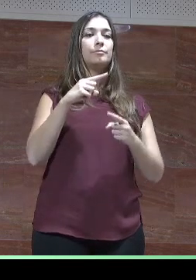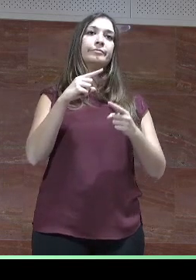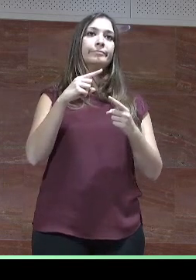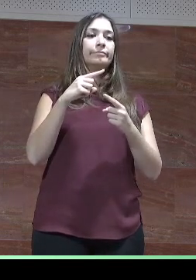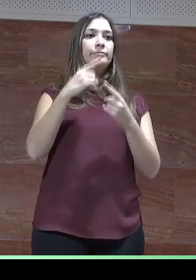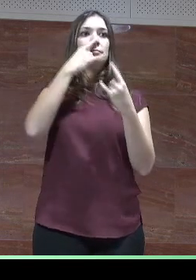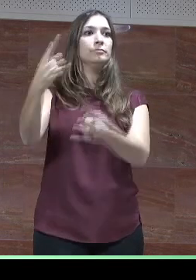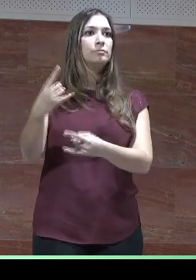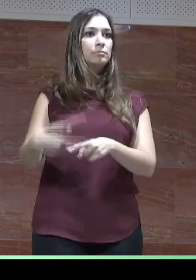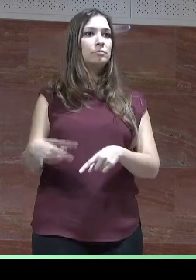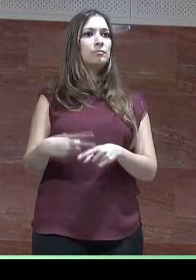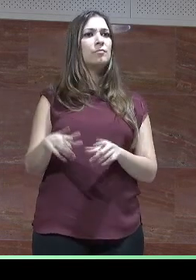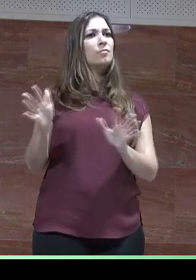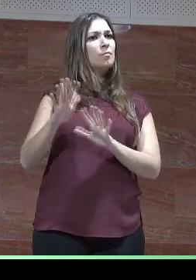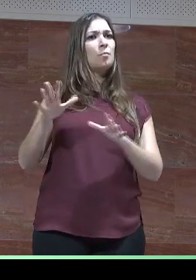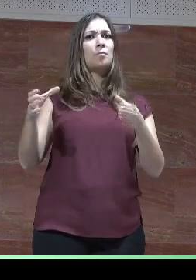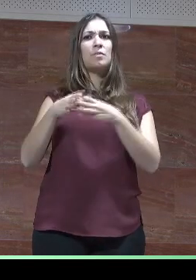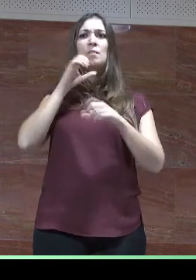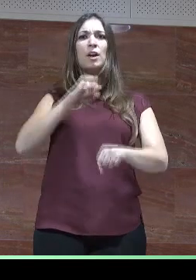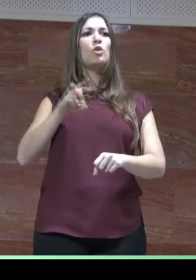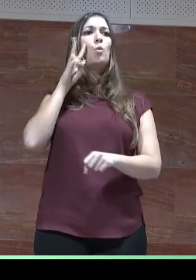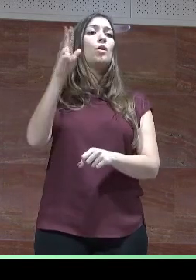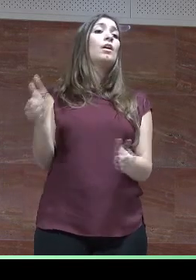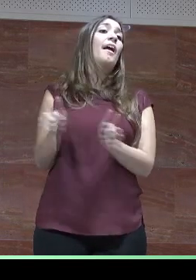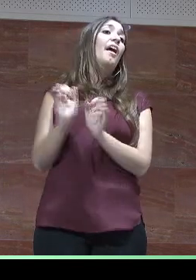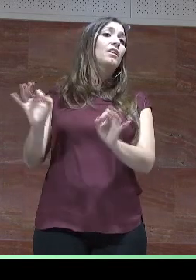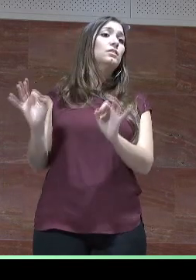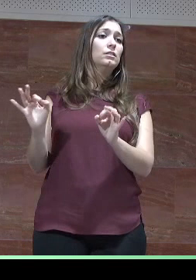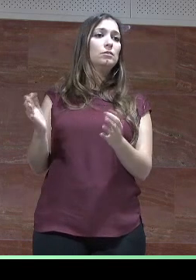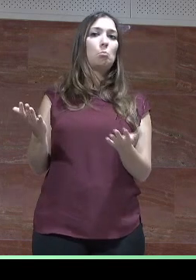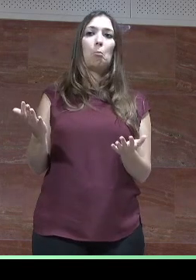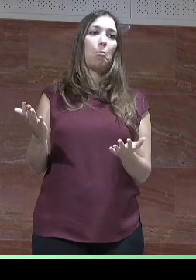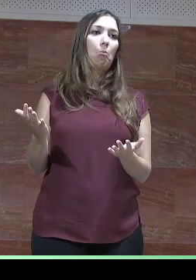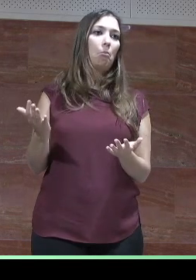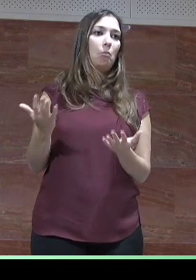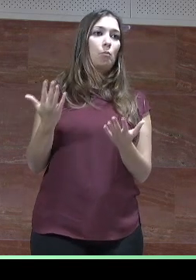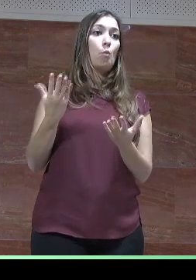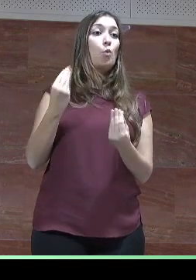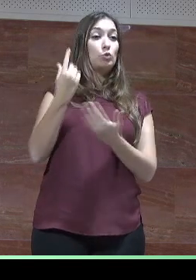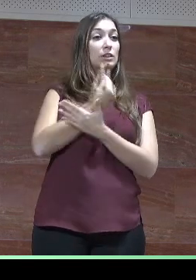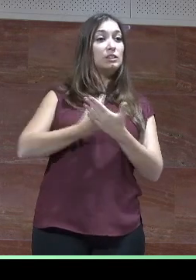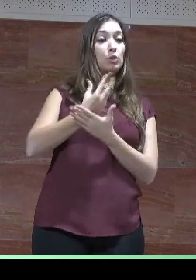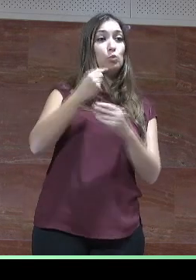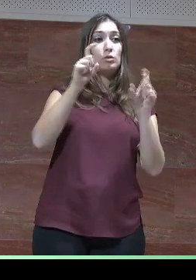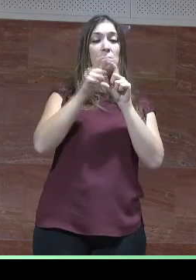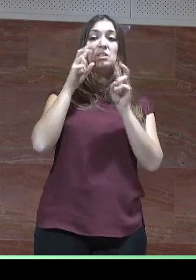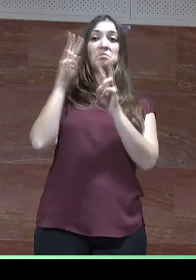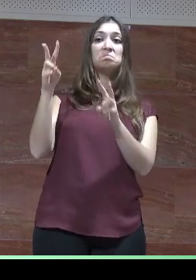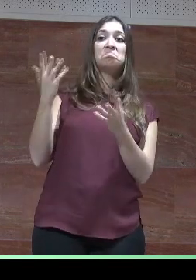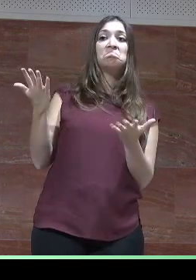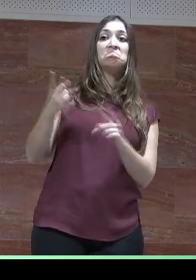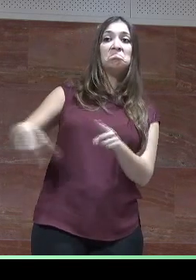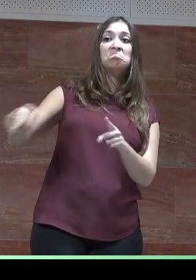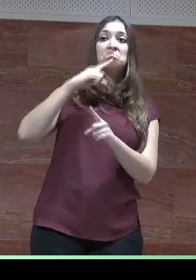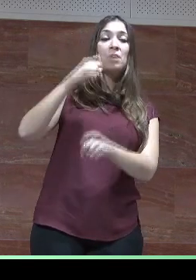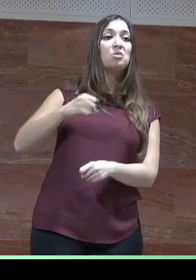parcialización y vemos solamente en los mayores personas dependientes. Y entonces, como solamente muchos diseñadores y muchas empresas